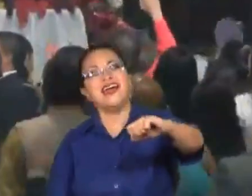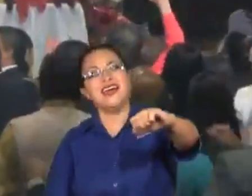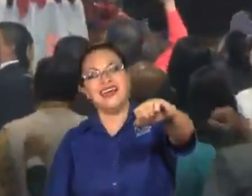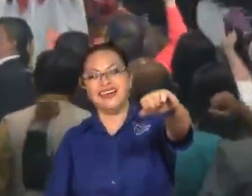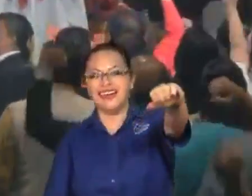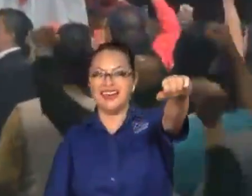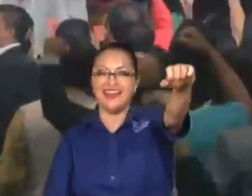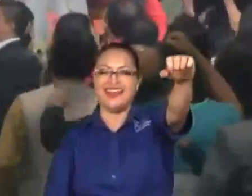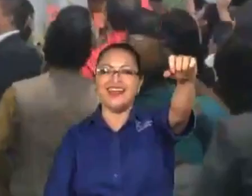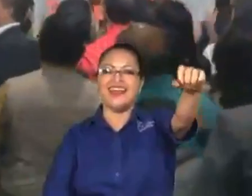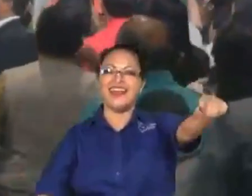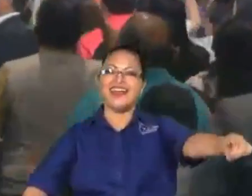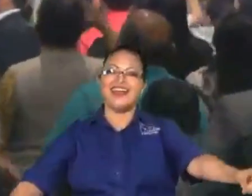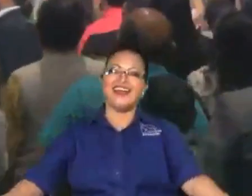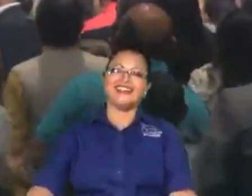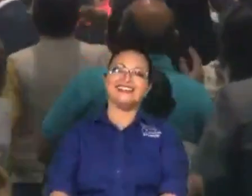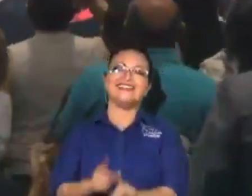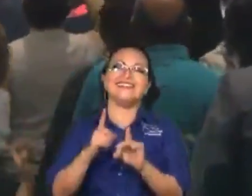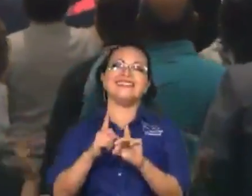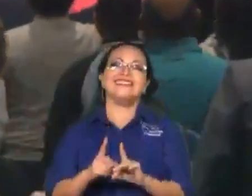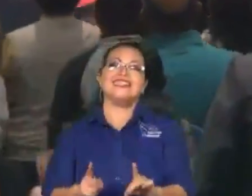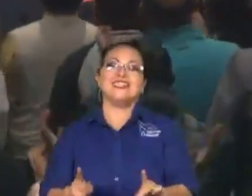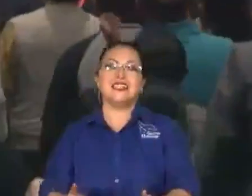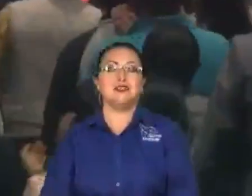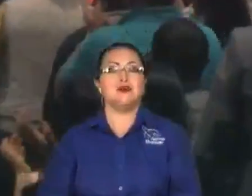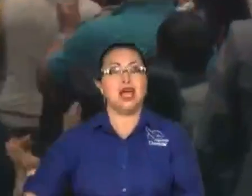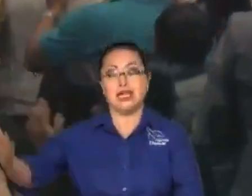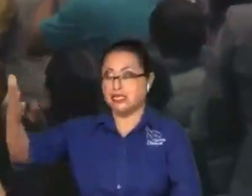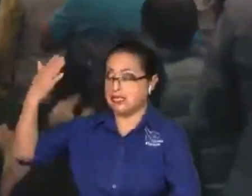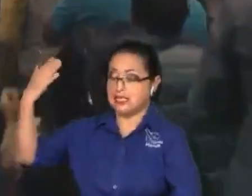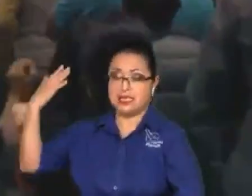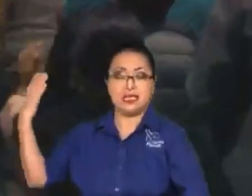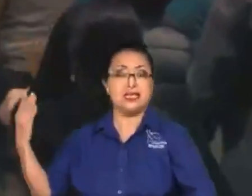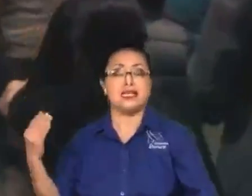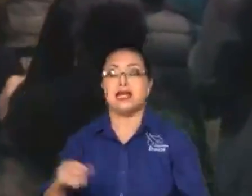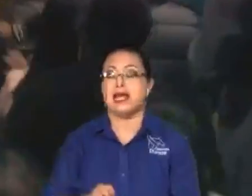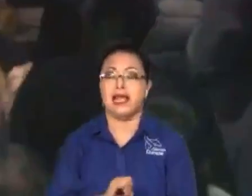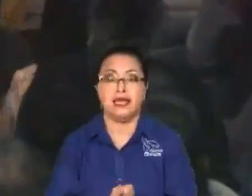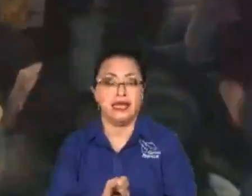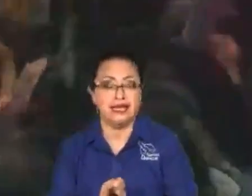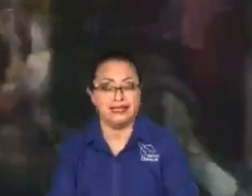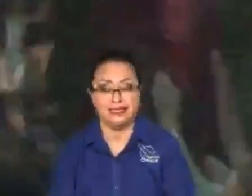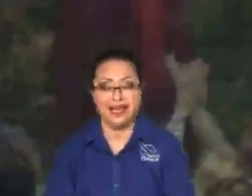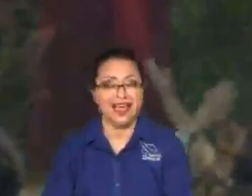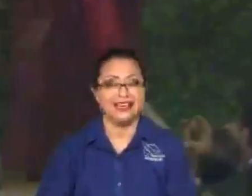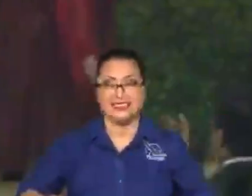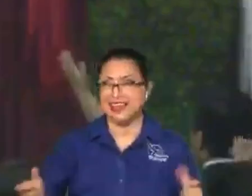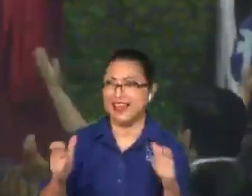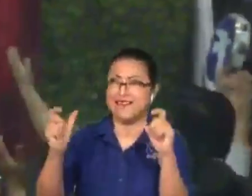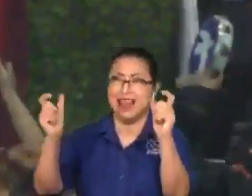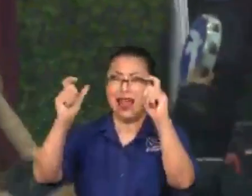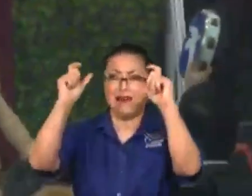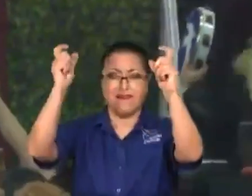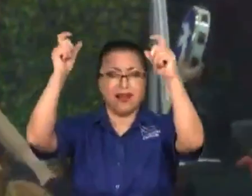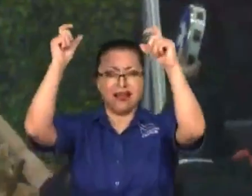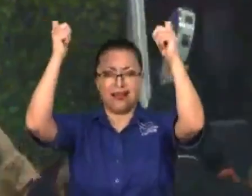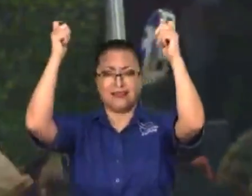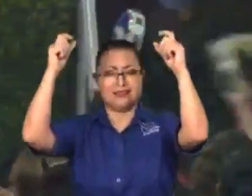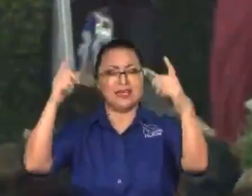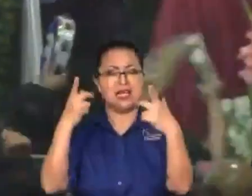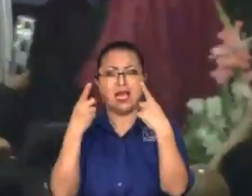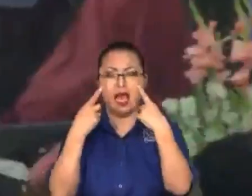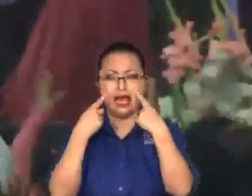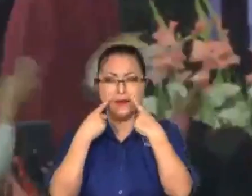La voz será de gloria. Días en que el pueblo de Israel, celebrando con